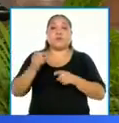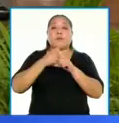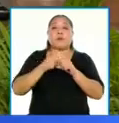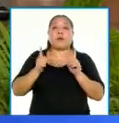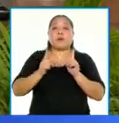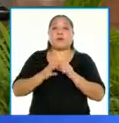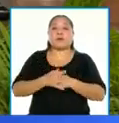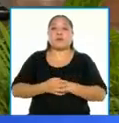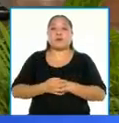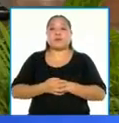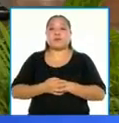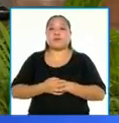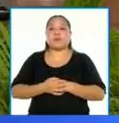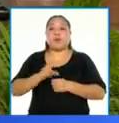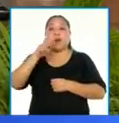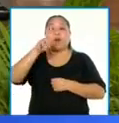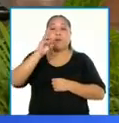tiene